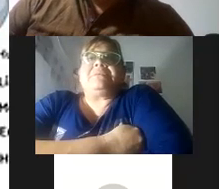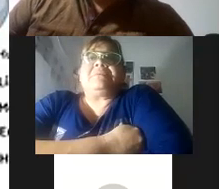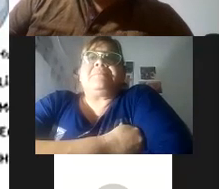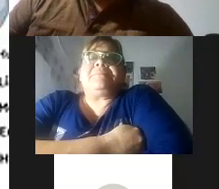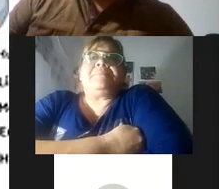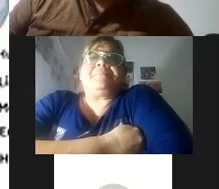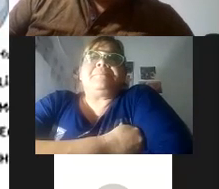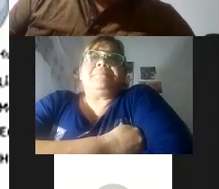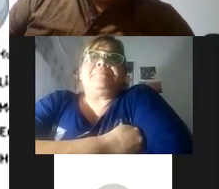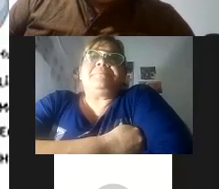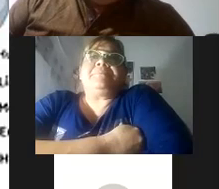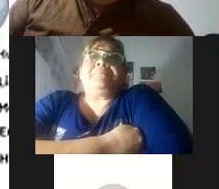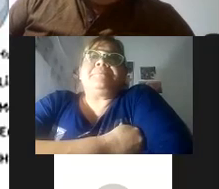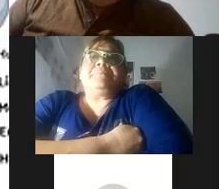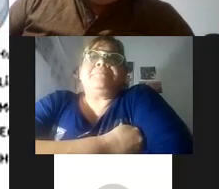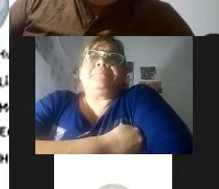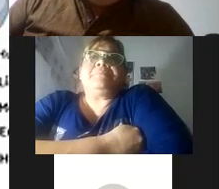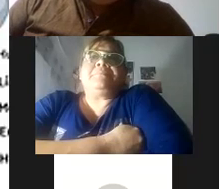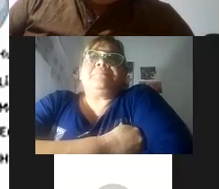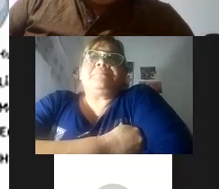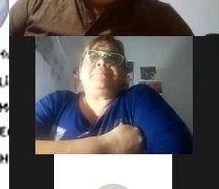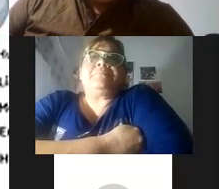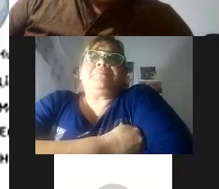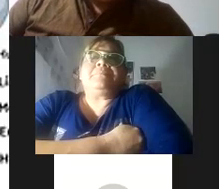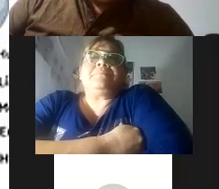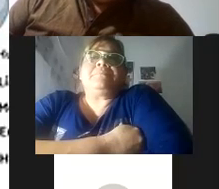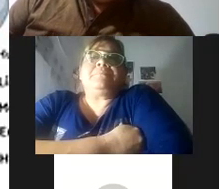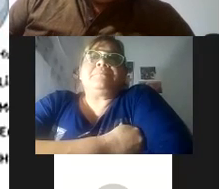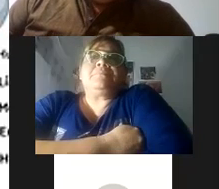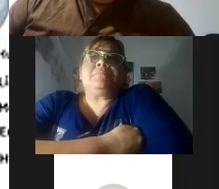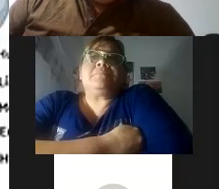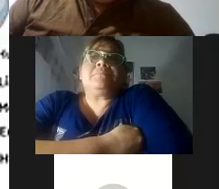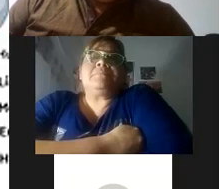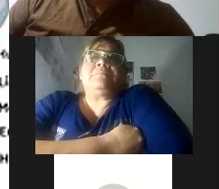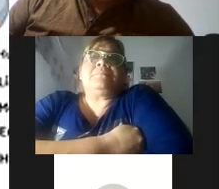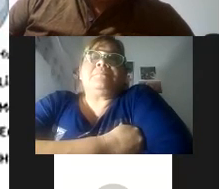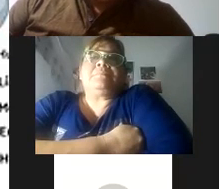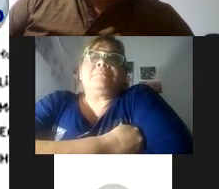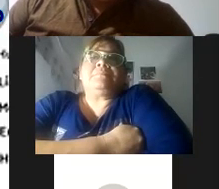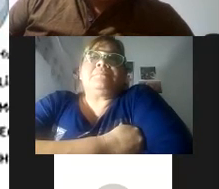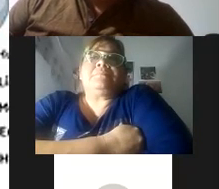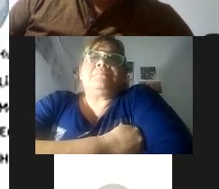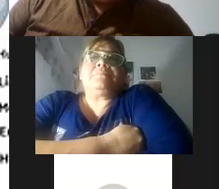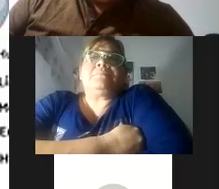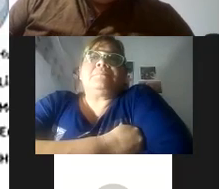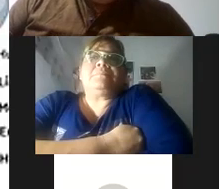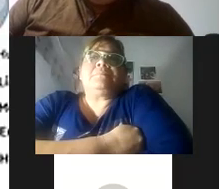Metáfisis. Exacto. Entonces tenemos cuerpo diáfisis, las puntas, los